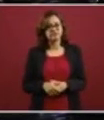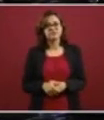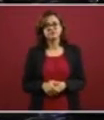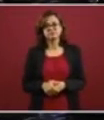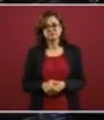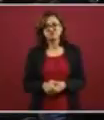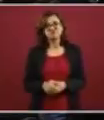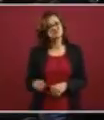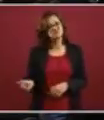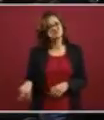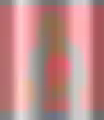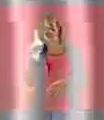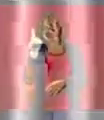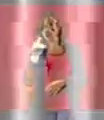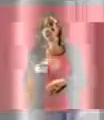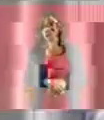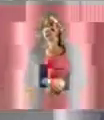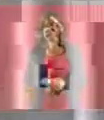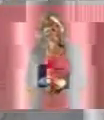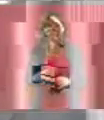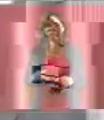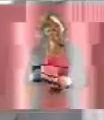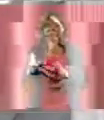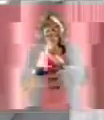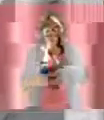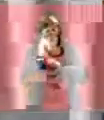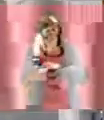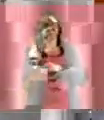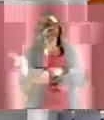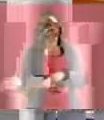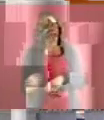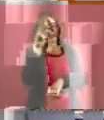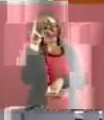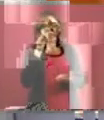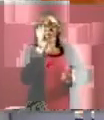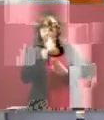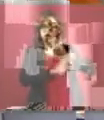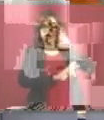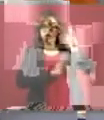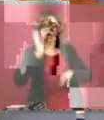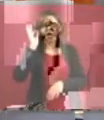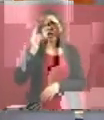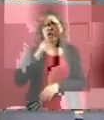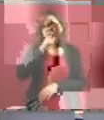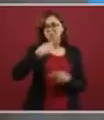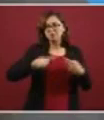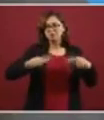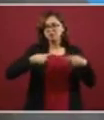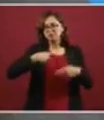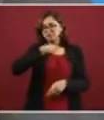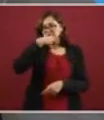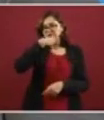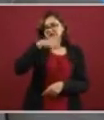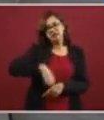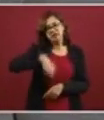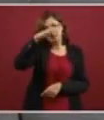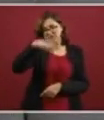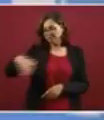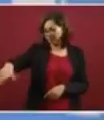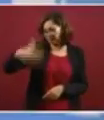eeuu que se prepararán para que pueden atender a los adultos mayores en eeuu